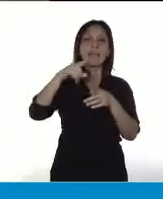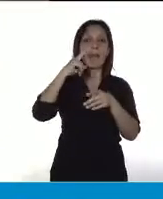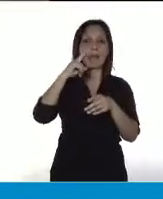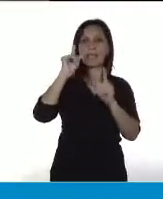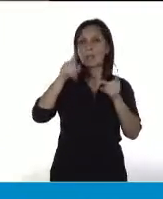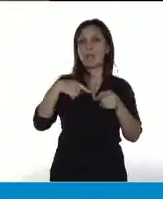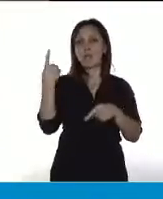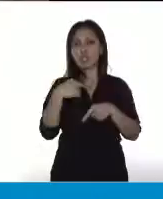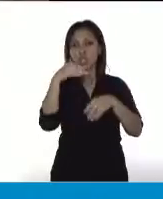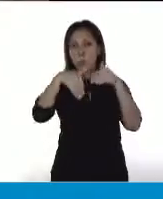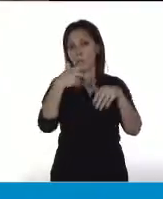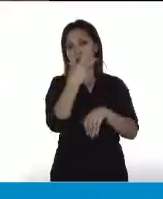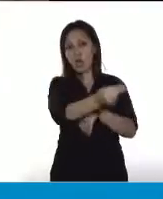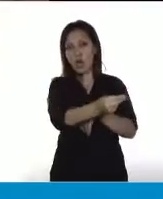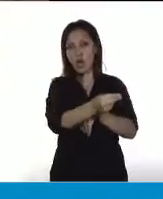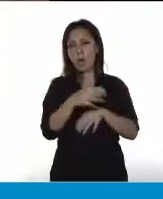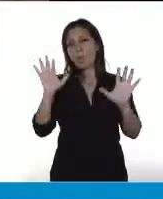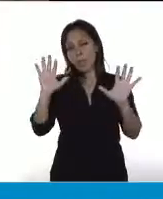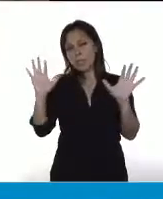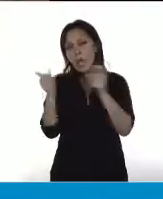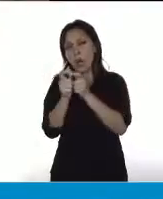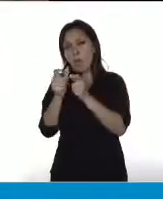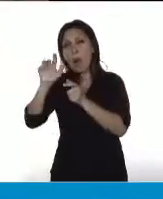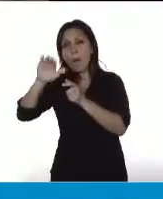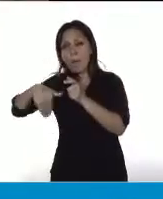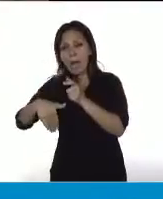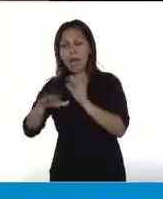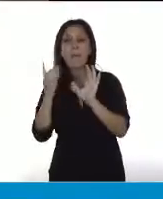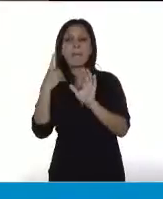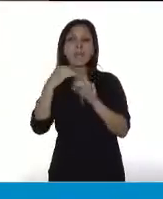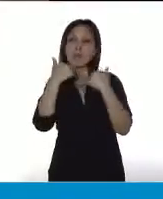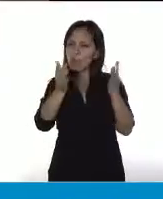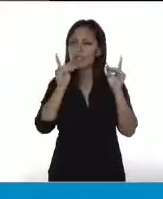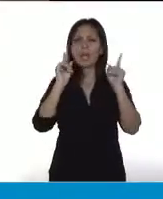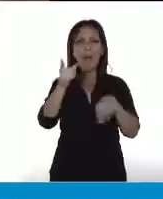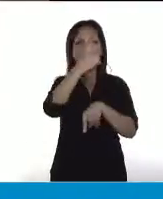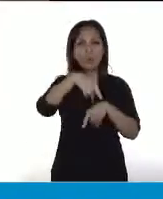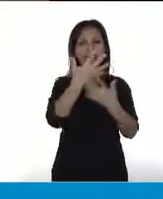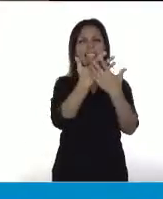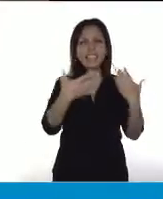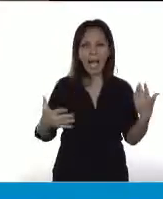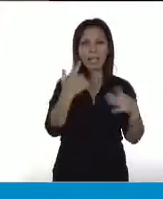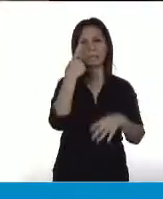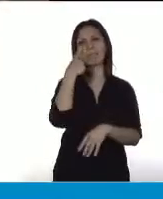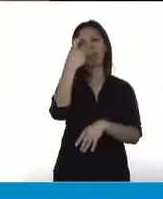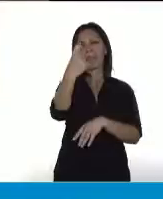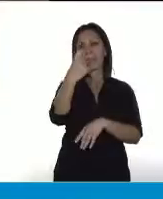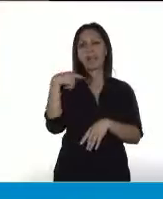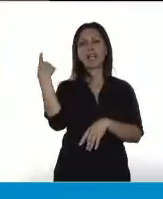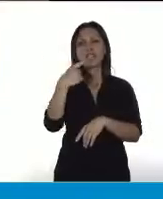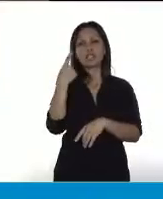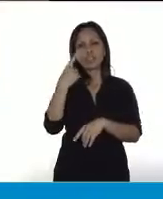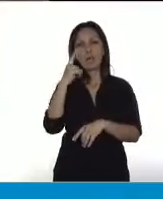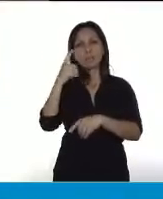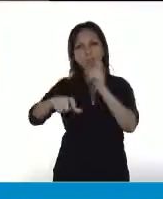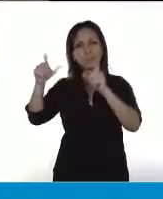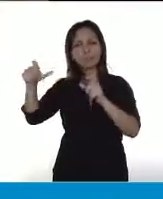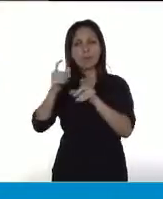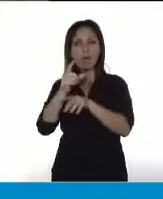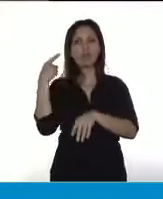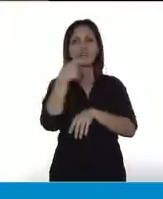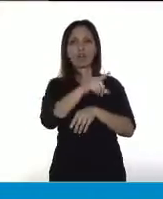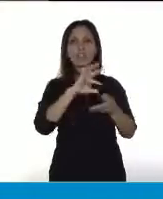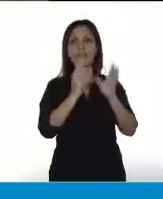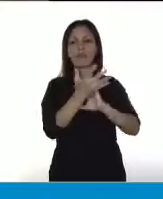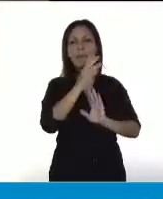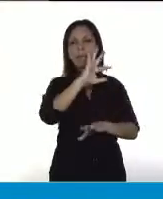sea minoritario en esta Cámara, pero más temprano que tarde se van a dar cuenta que vamos a ser miles los que salimos a enfrentar este nuevo saqueo en las casas,